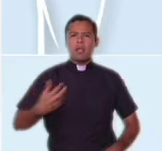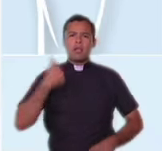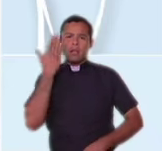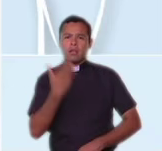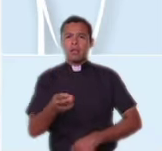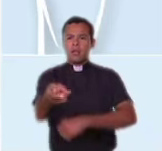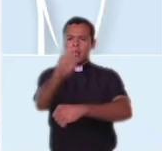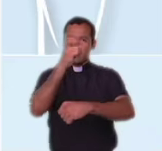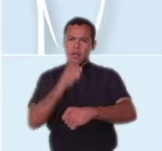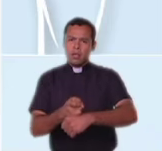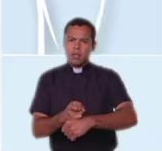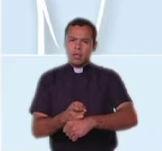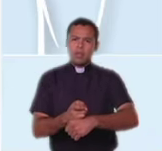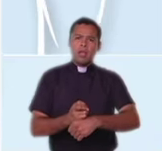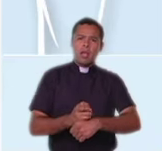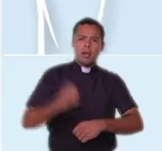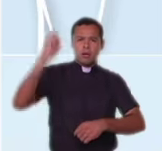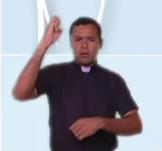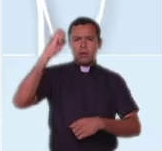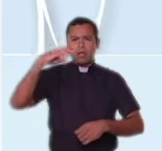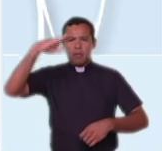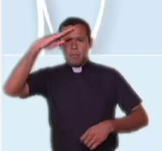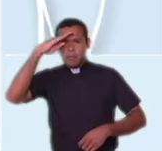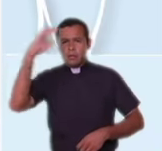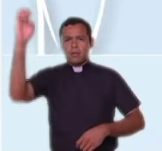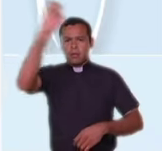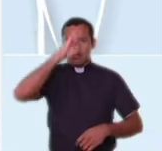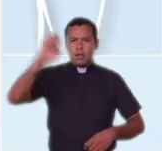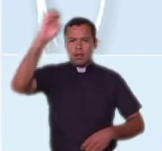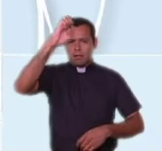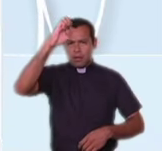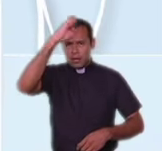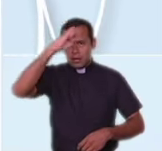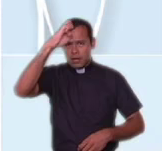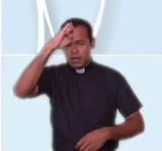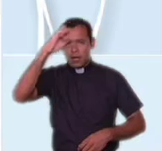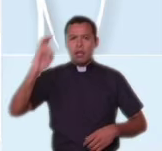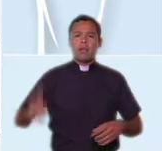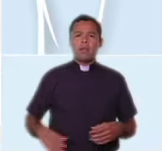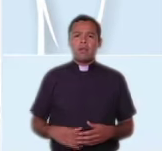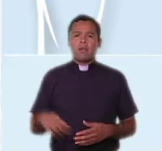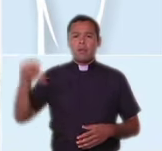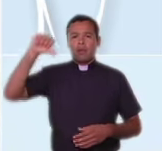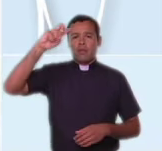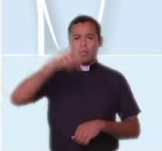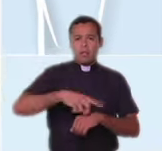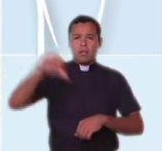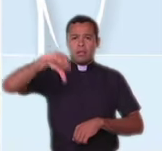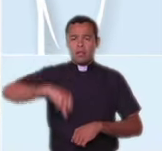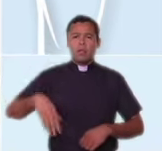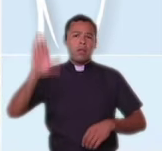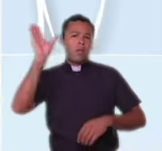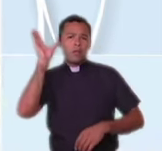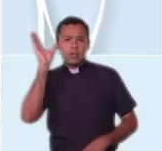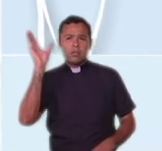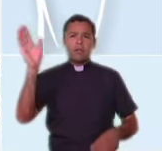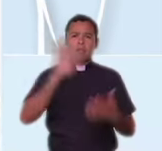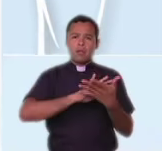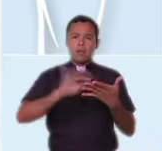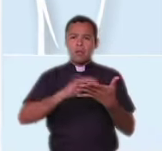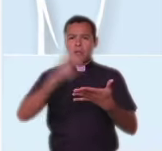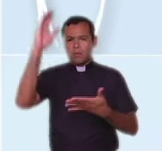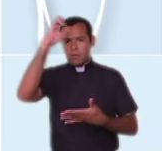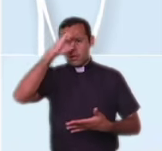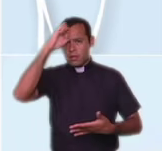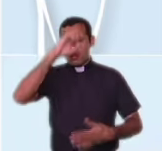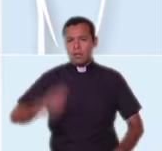a reflexionar el día de hoy sobre el Evangelio correspondiente al domingo número 13 del Tiempo Ordinario. Escuchemos la lectura del